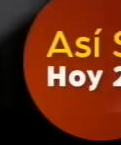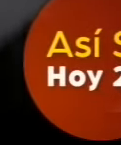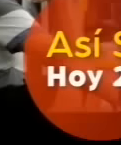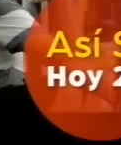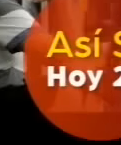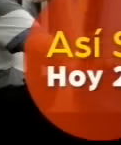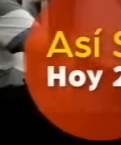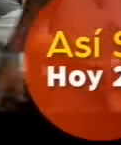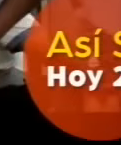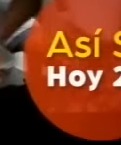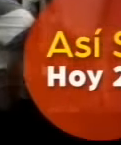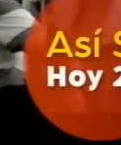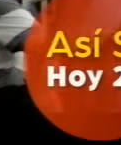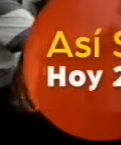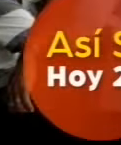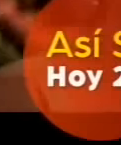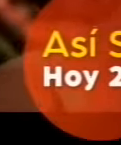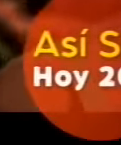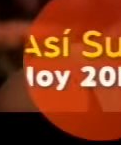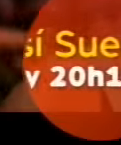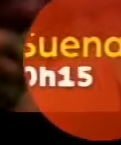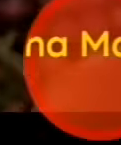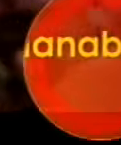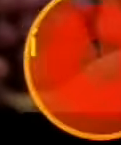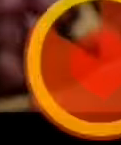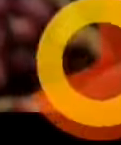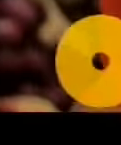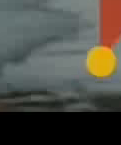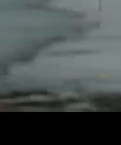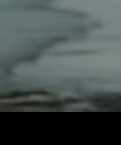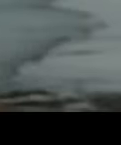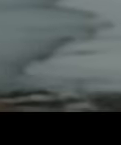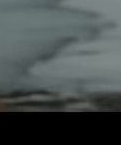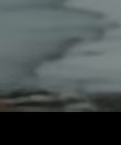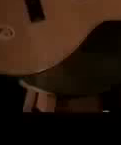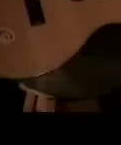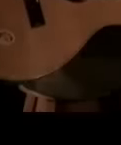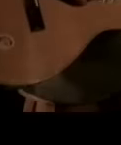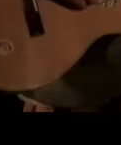Maraví. Hoy, 20 horas 15.